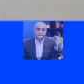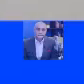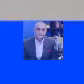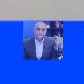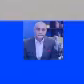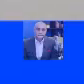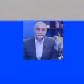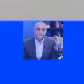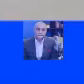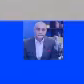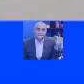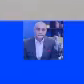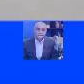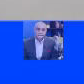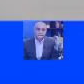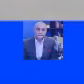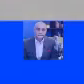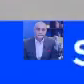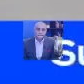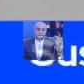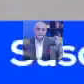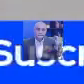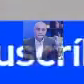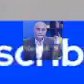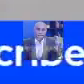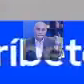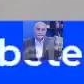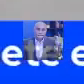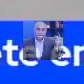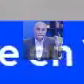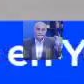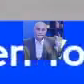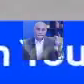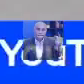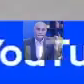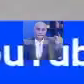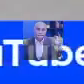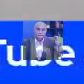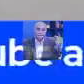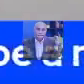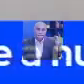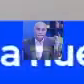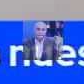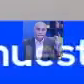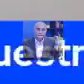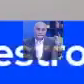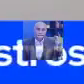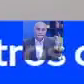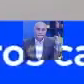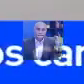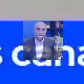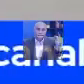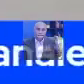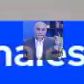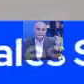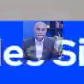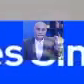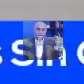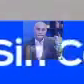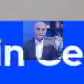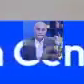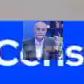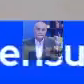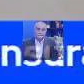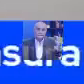mismo espacio, Jaime, pues lo cierto es que los medios de comunicación corporativos han demostrado N cantidad de ocasiones de qué lado de la historia quieren